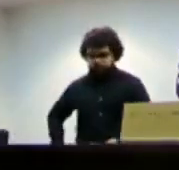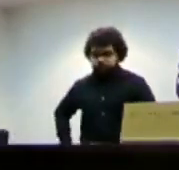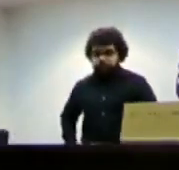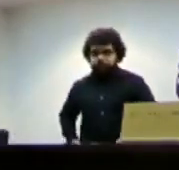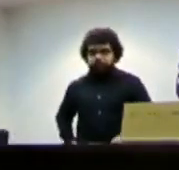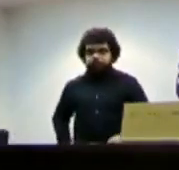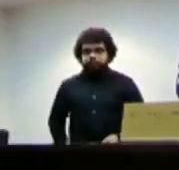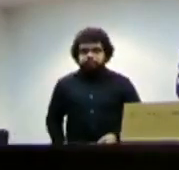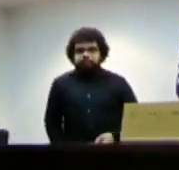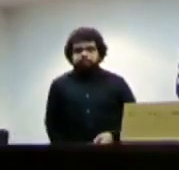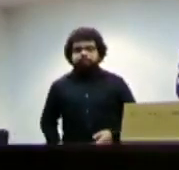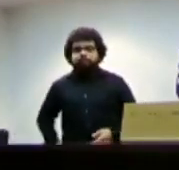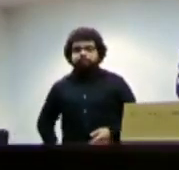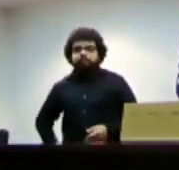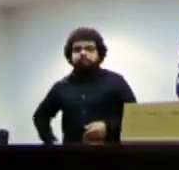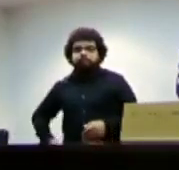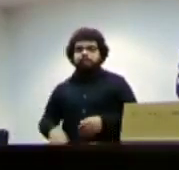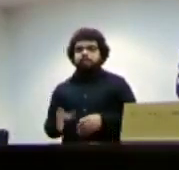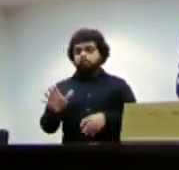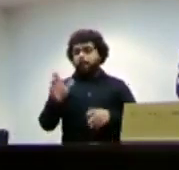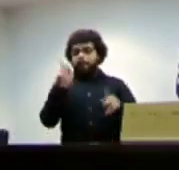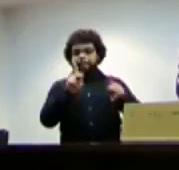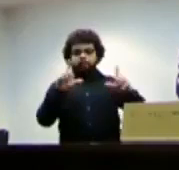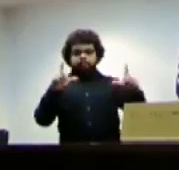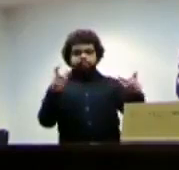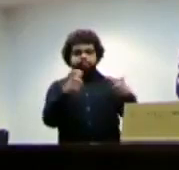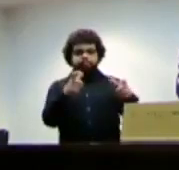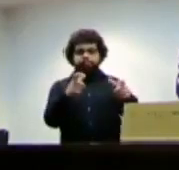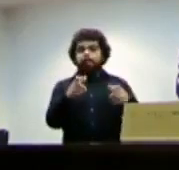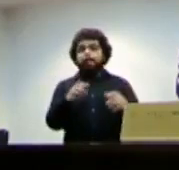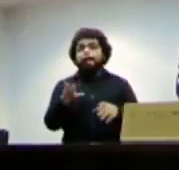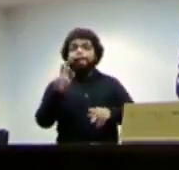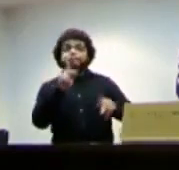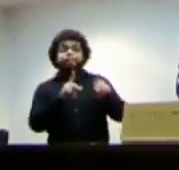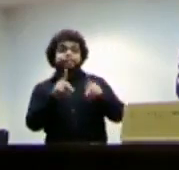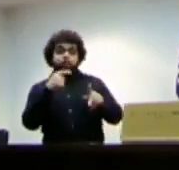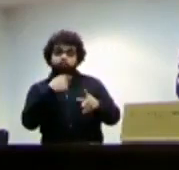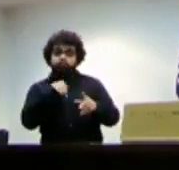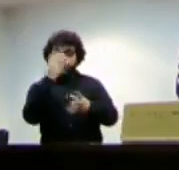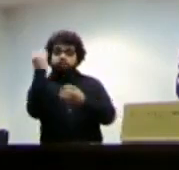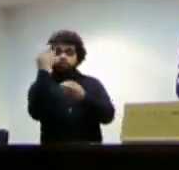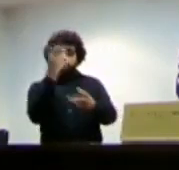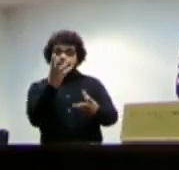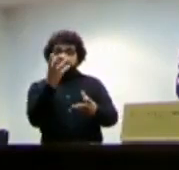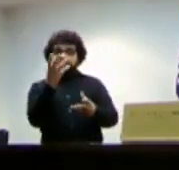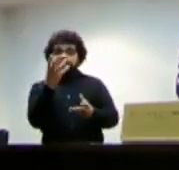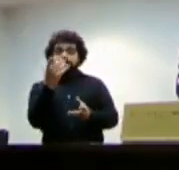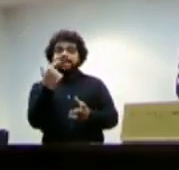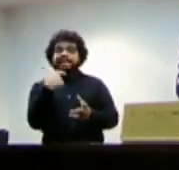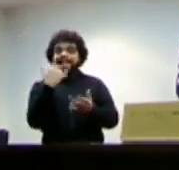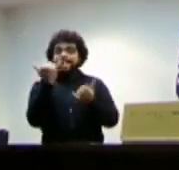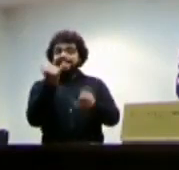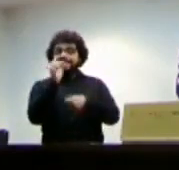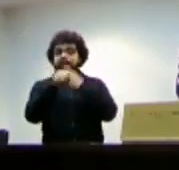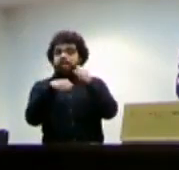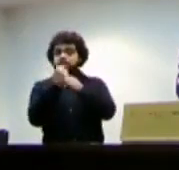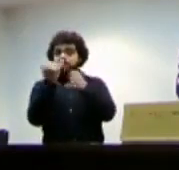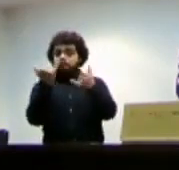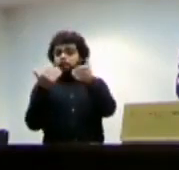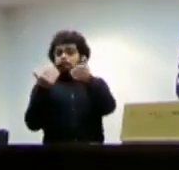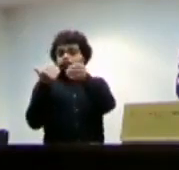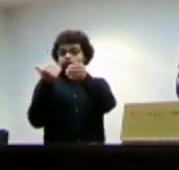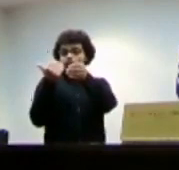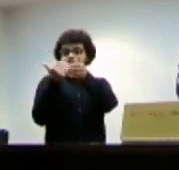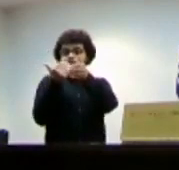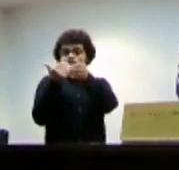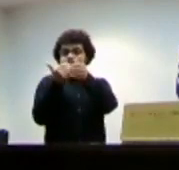comerciales, residenciales y menos gente. Pero le tengo que informar, sí, que en este año estamos cerca de